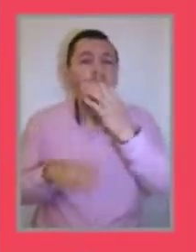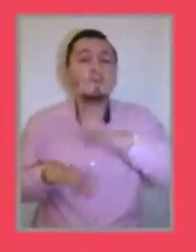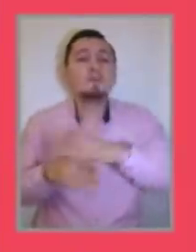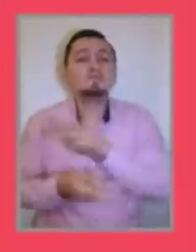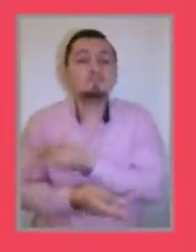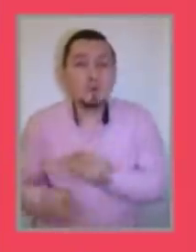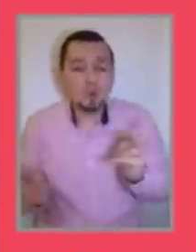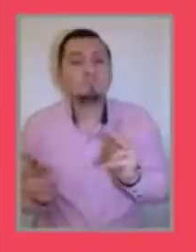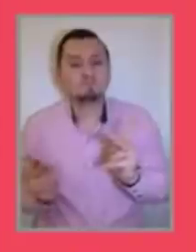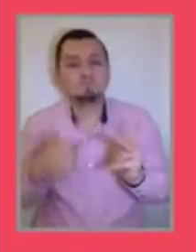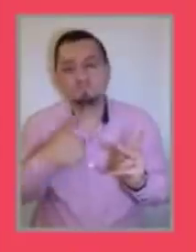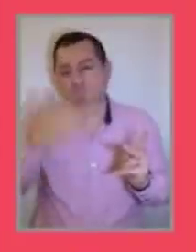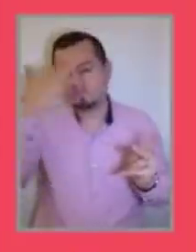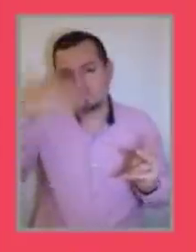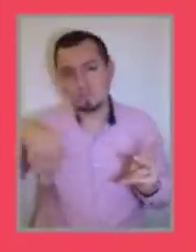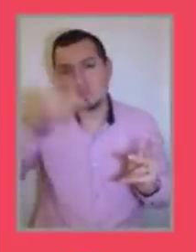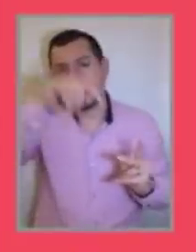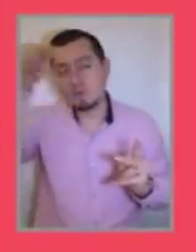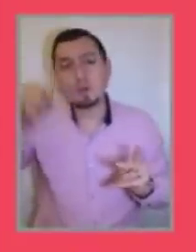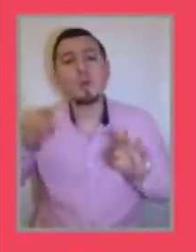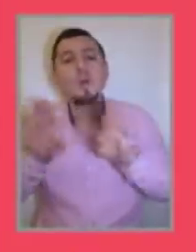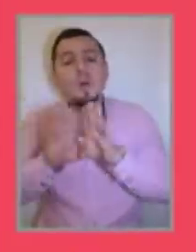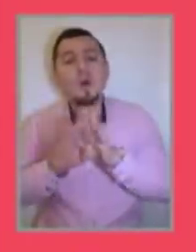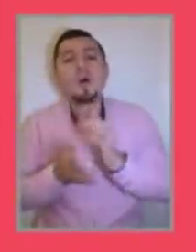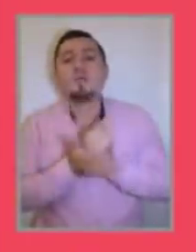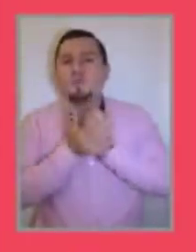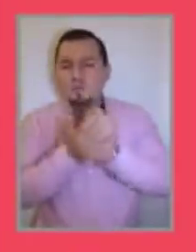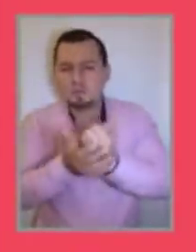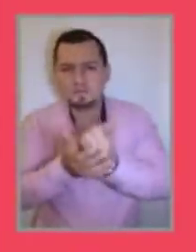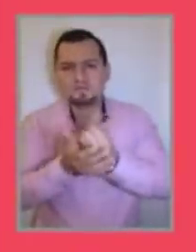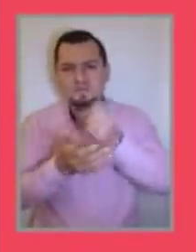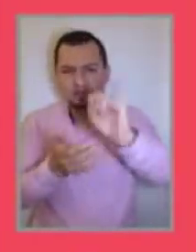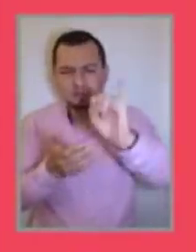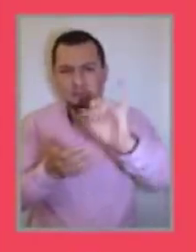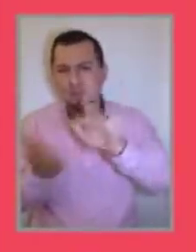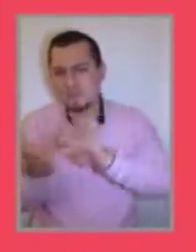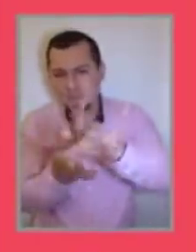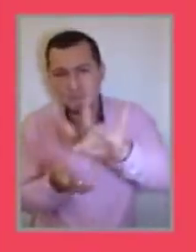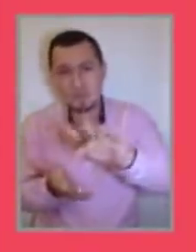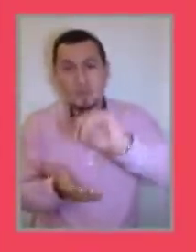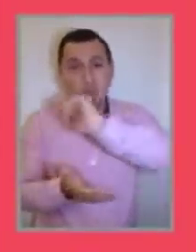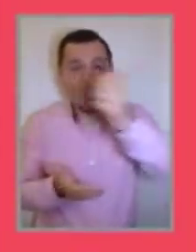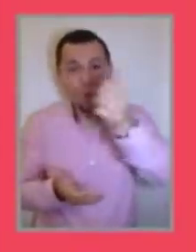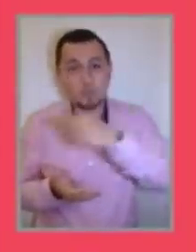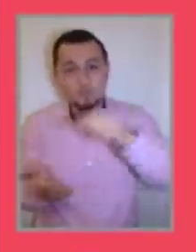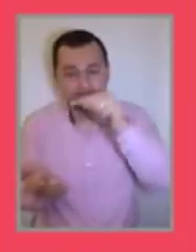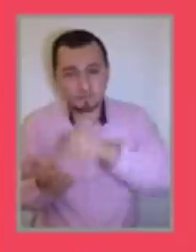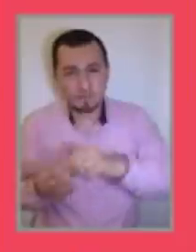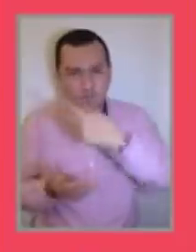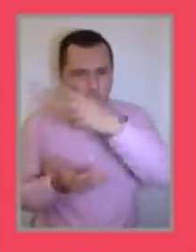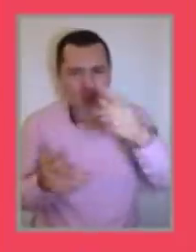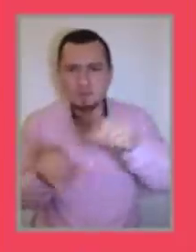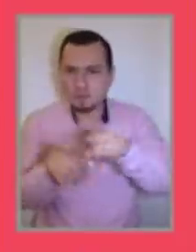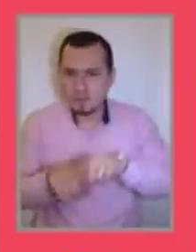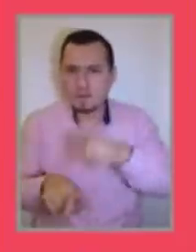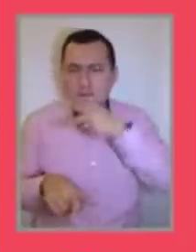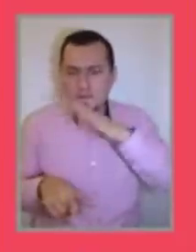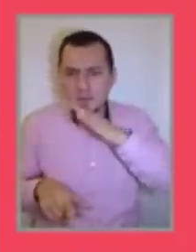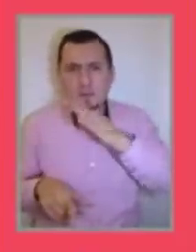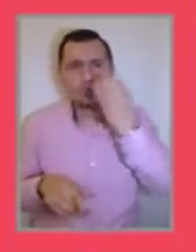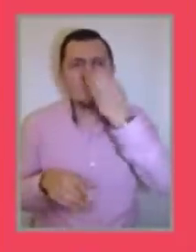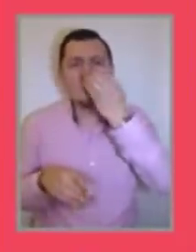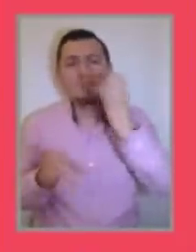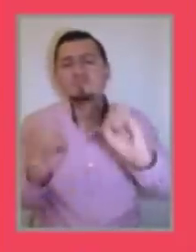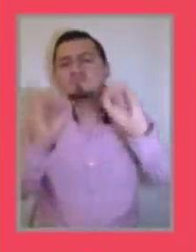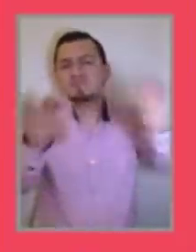en donde tendremos la posibilidad de apoyarlos en ese sentido, pero en general lo que necesitamos es pues, que nos ayuden, porque si